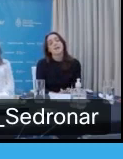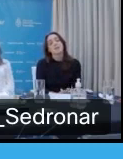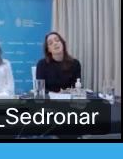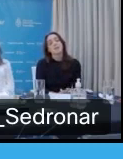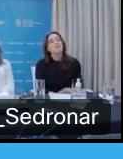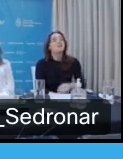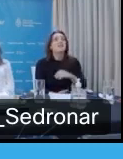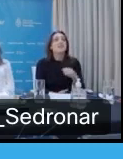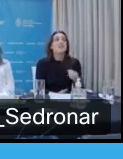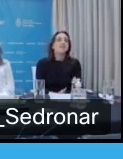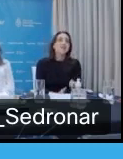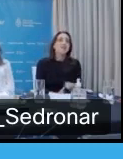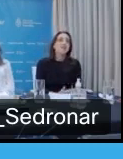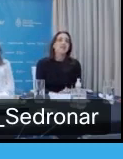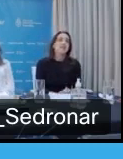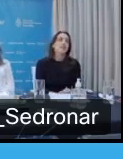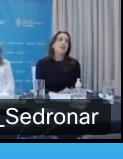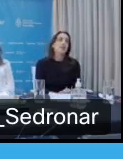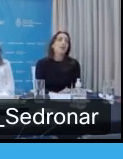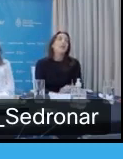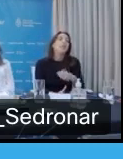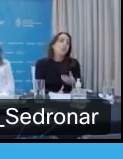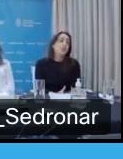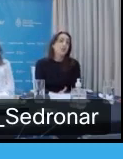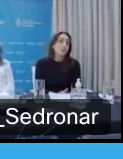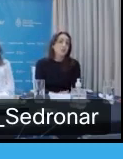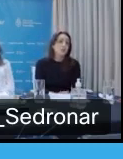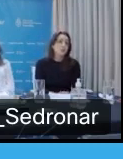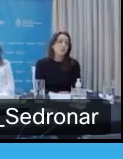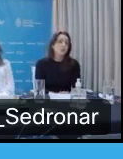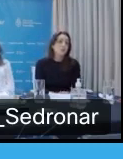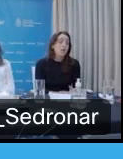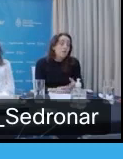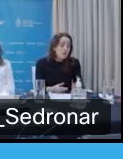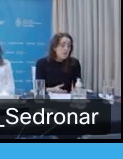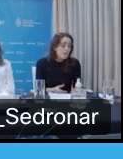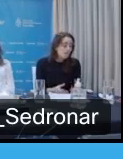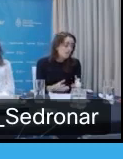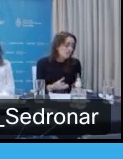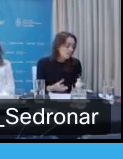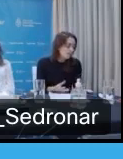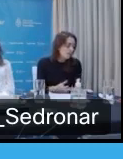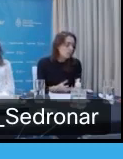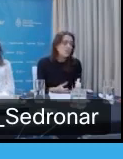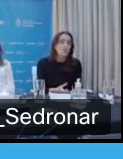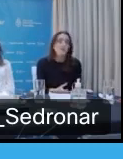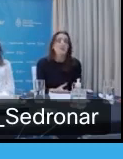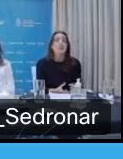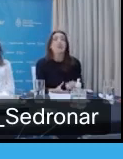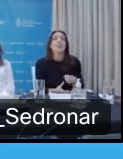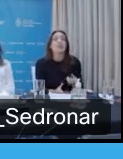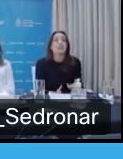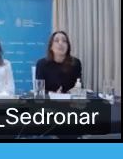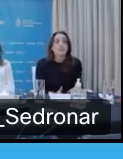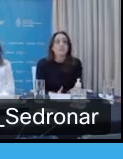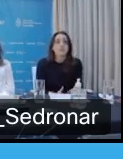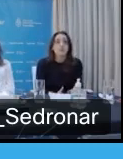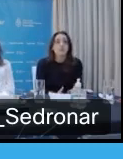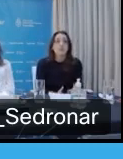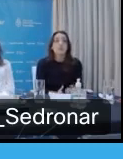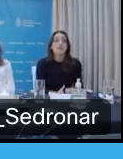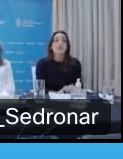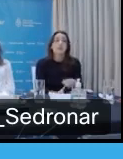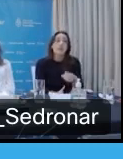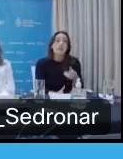está directamente relacionado con el modo en que las miremos, ¿no? No es lo mismo si nosotros nos posicionamos en las faltas,